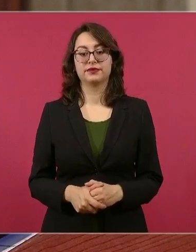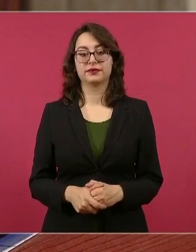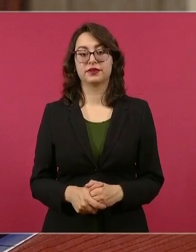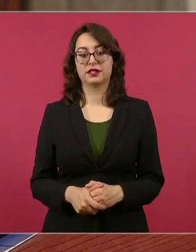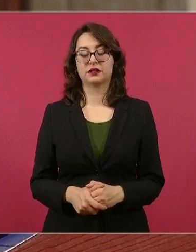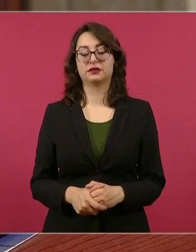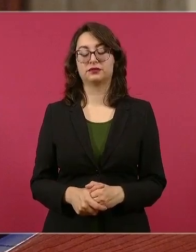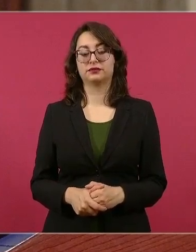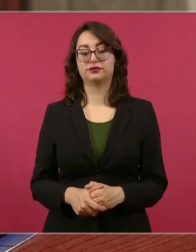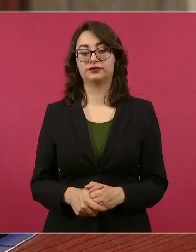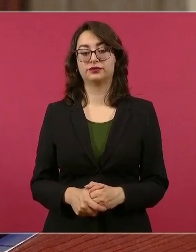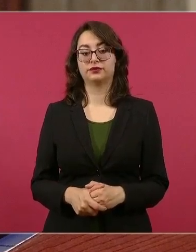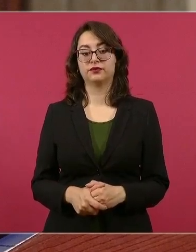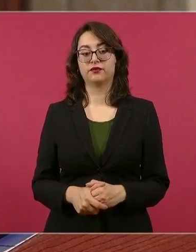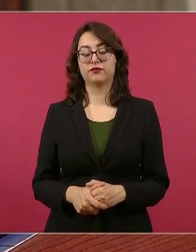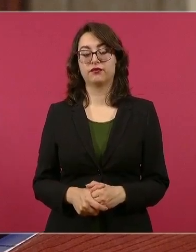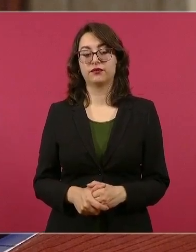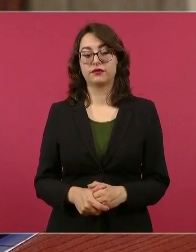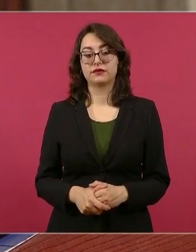polarizadora